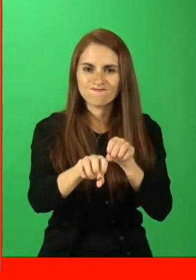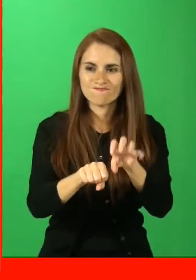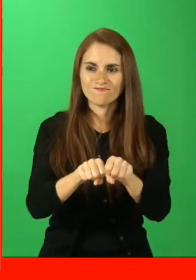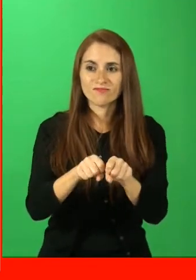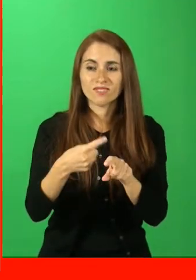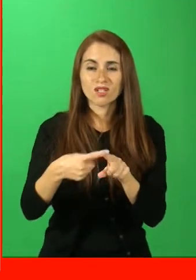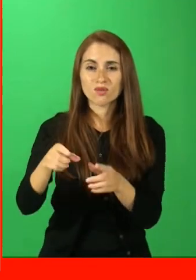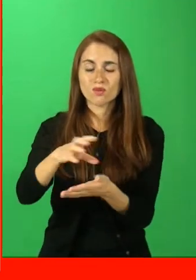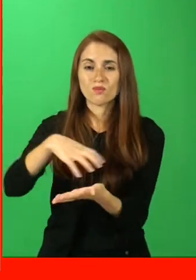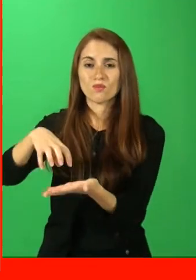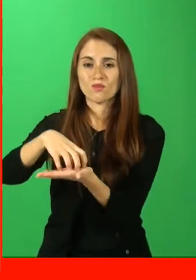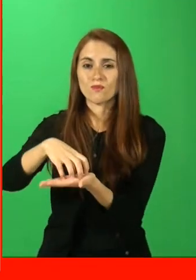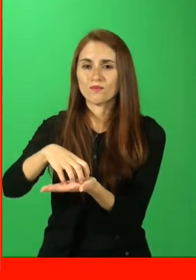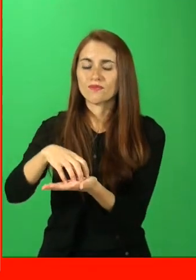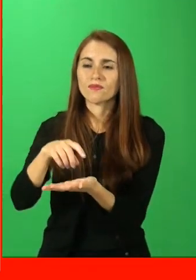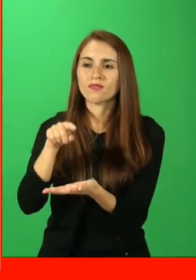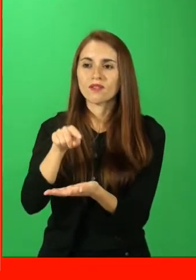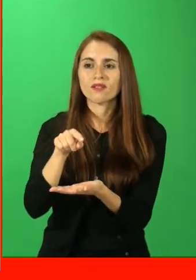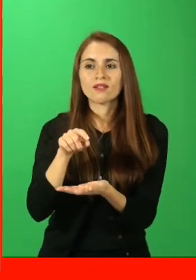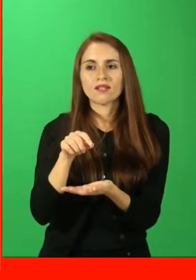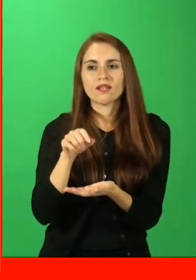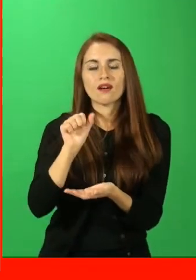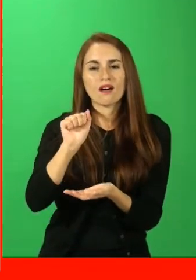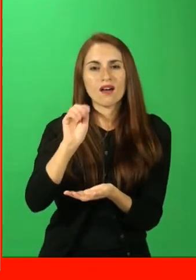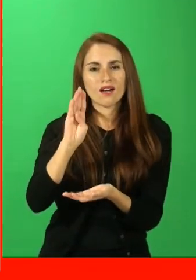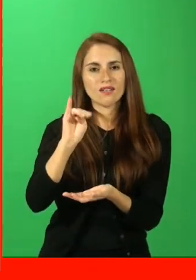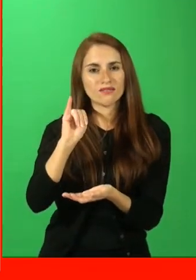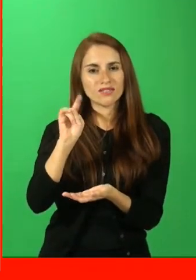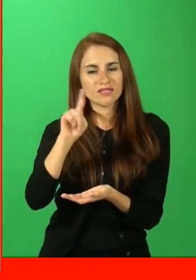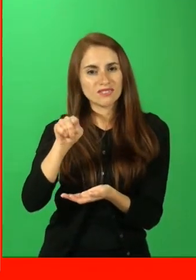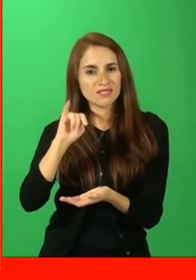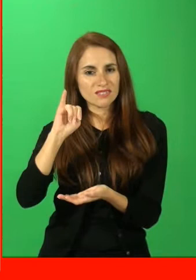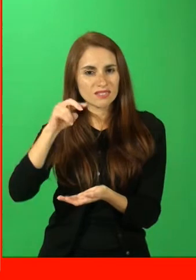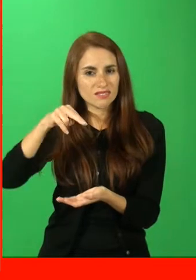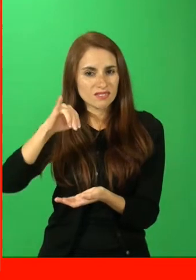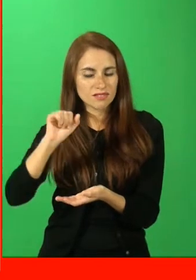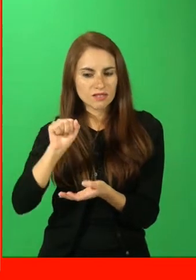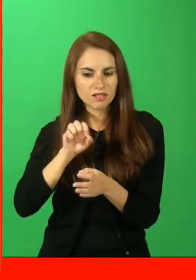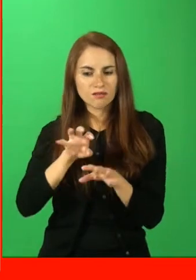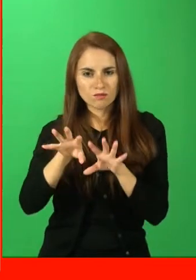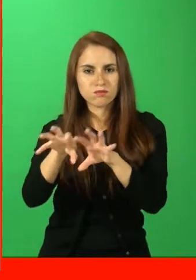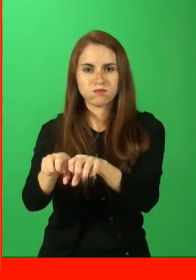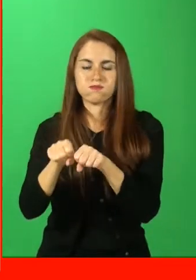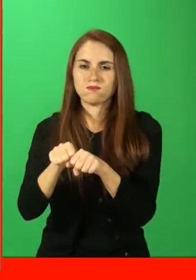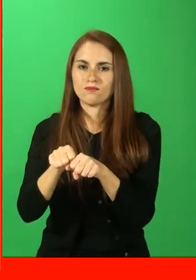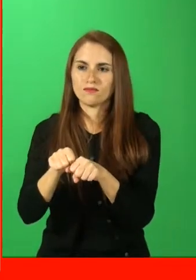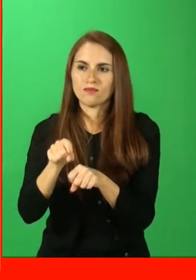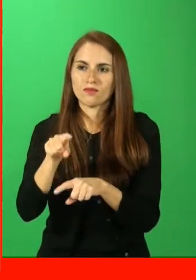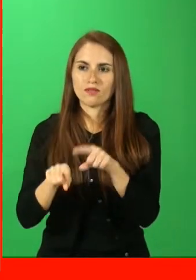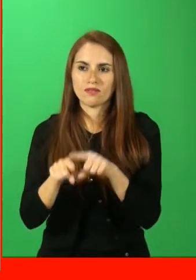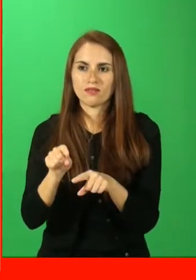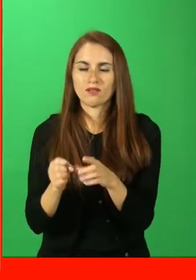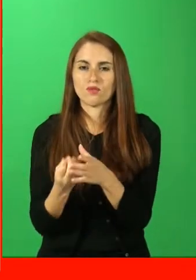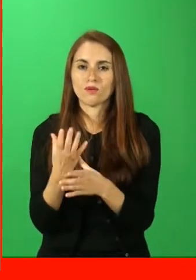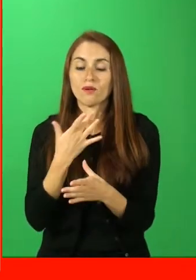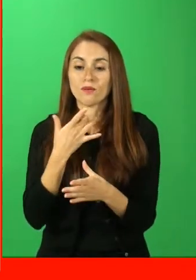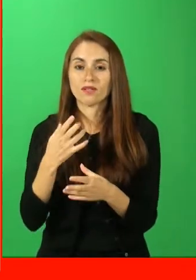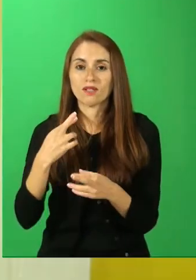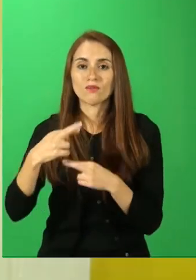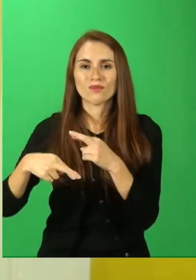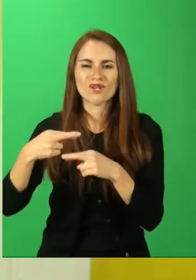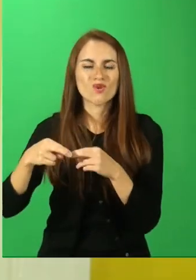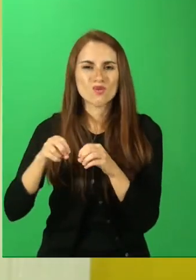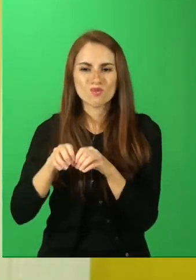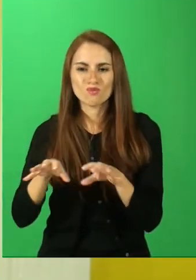invasión a un territorio llamado Abisinia en el año 35, porque necesitaban más recursos para